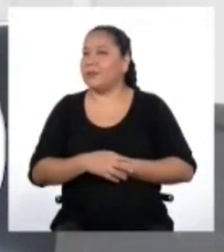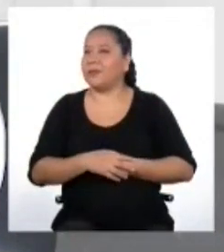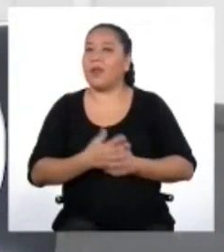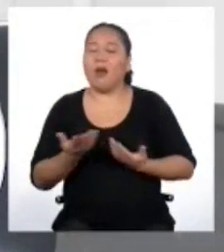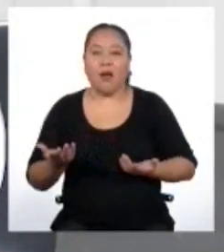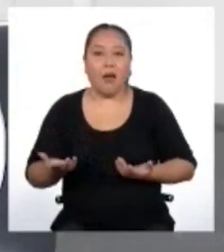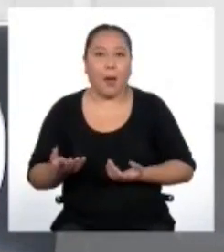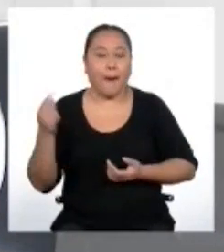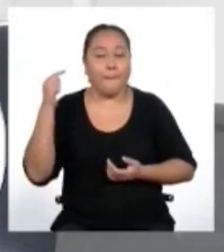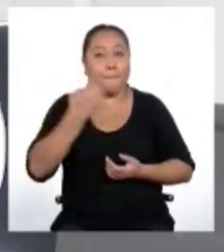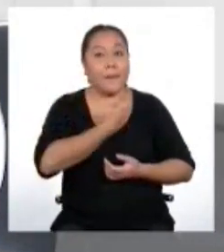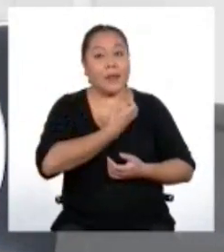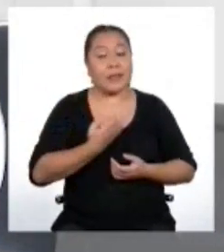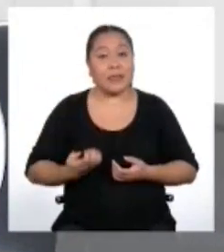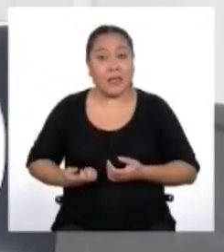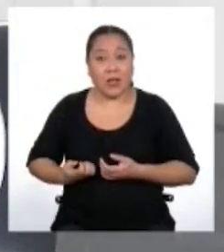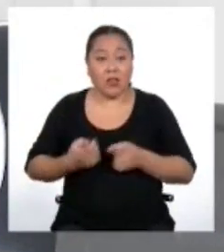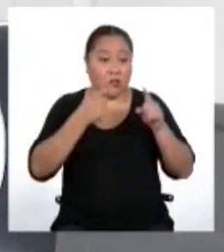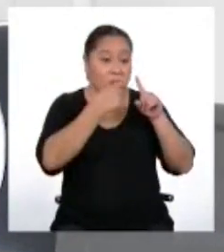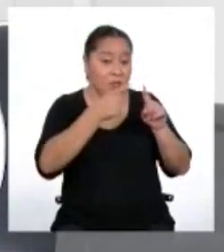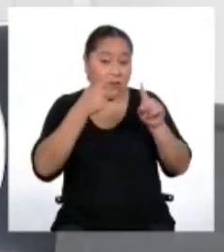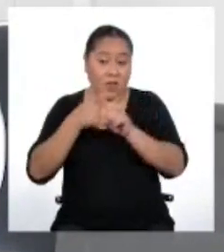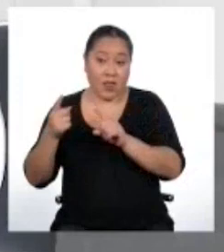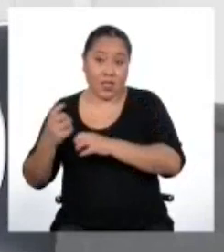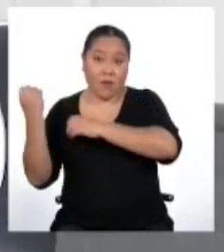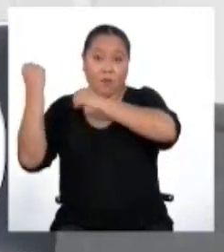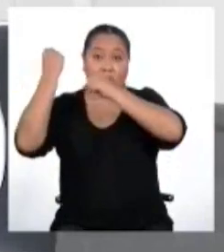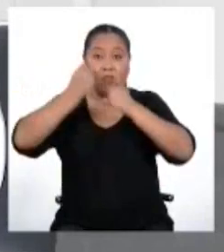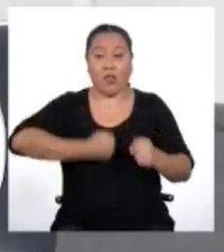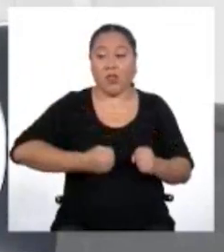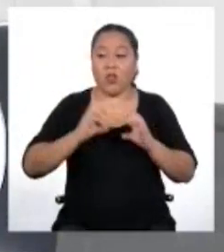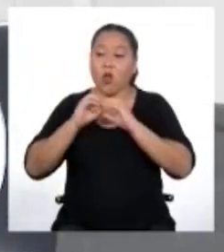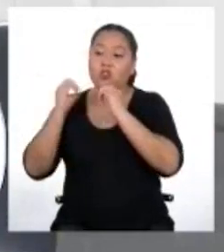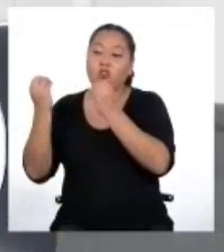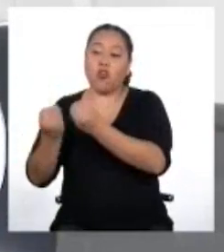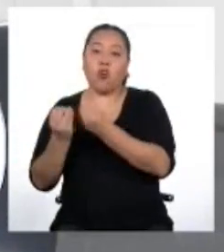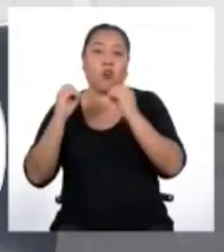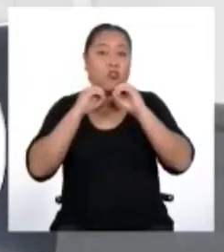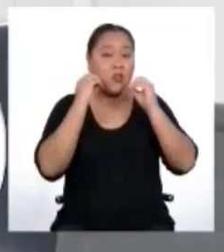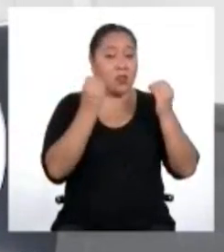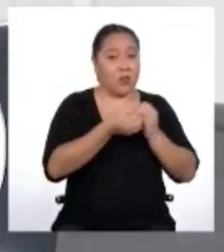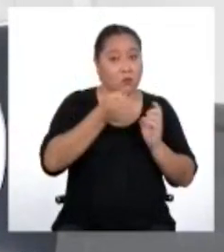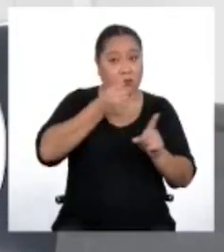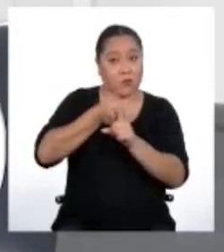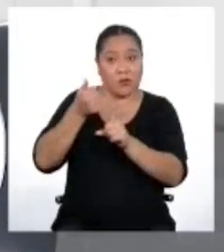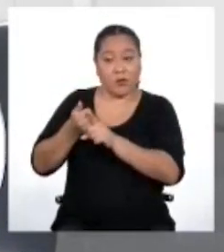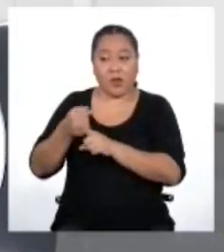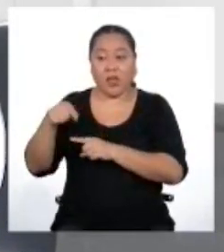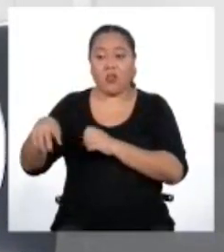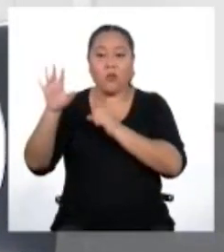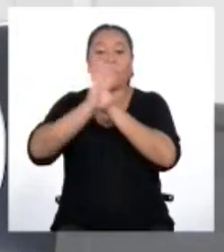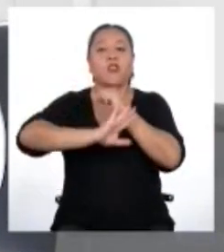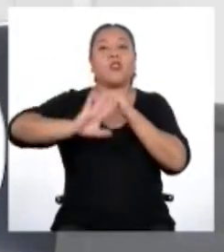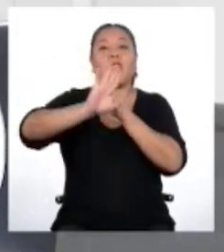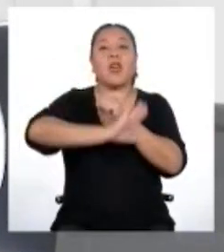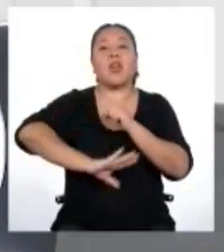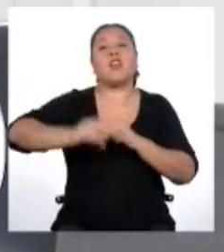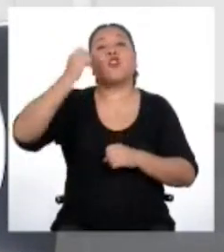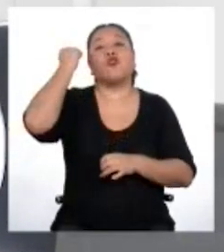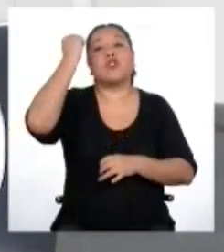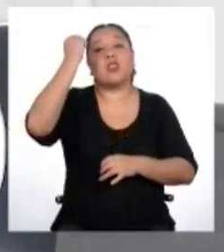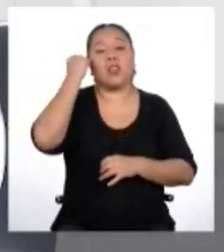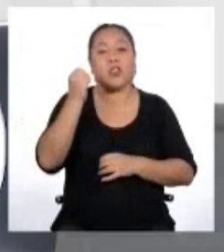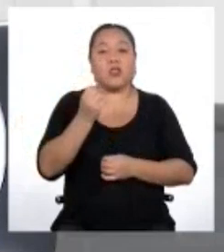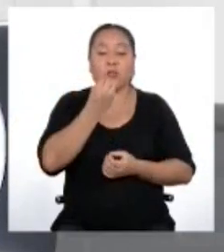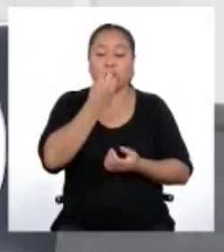el Estado, a través de sus distintos poderes y organismos autónomos, deben velar por el respeto de nuestros derechos y el